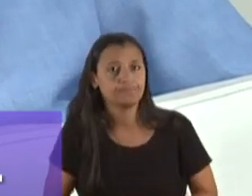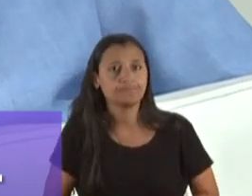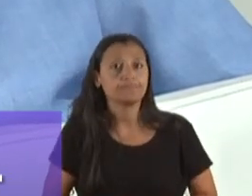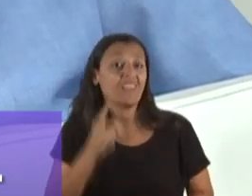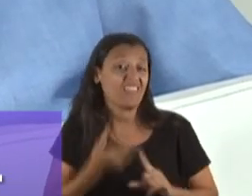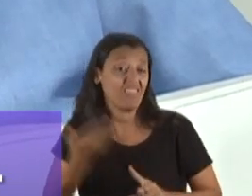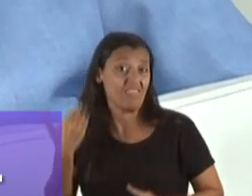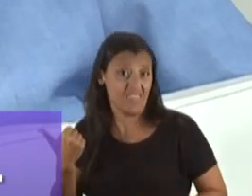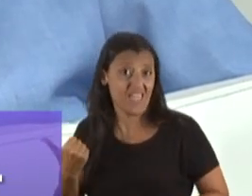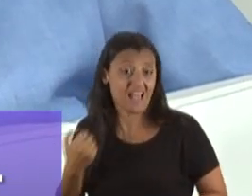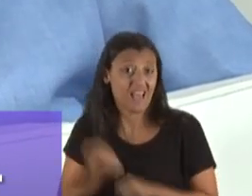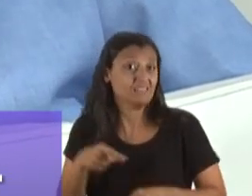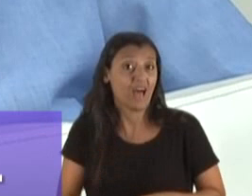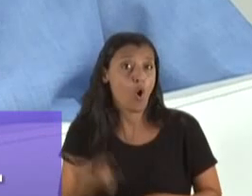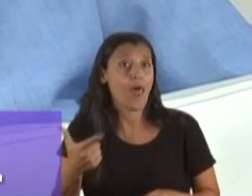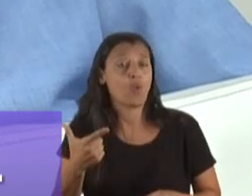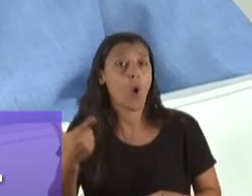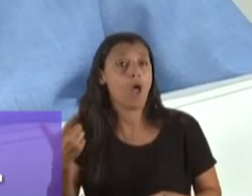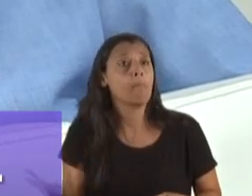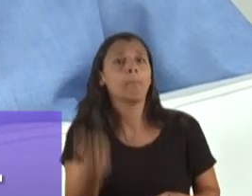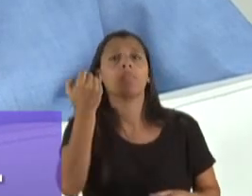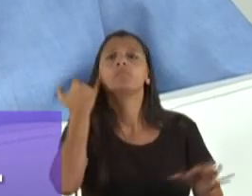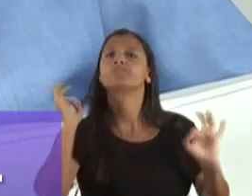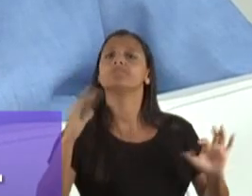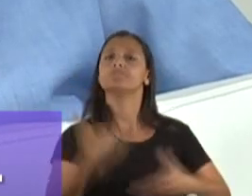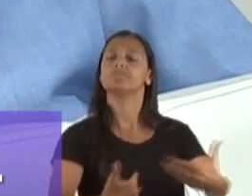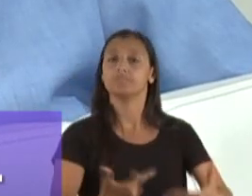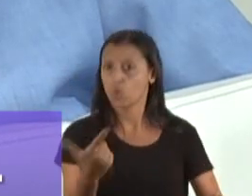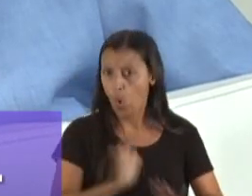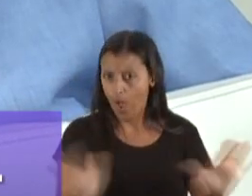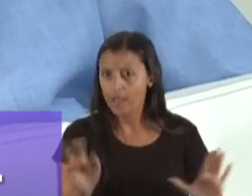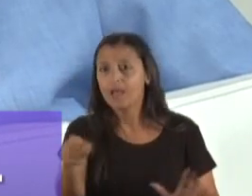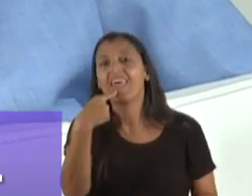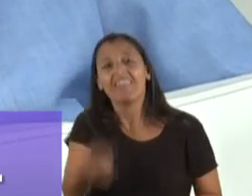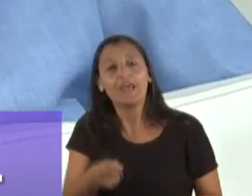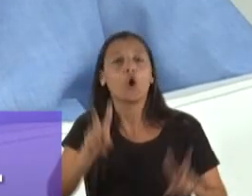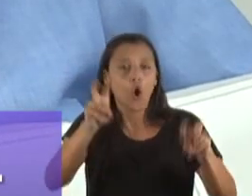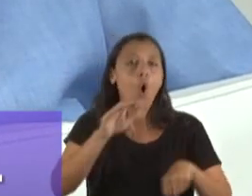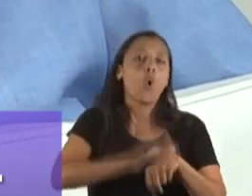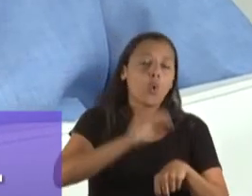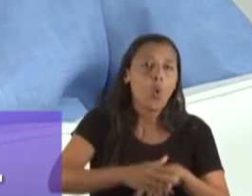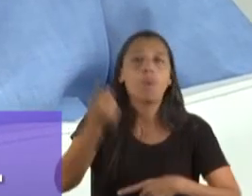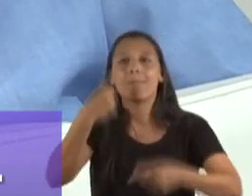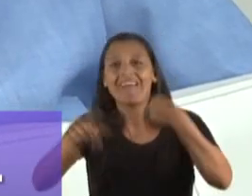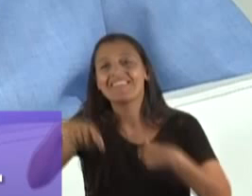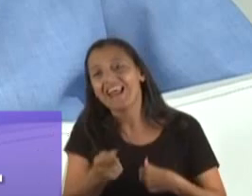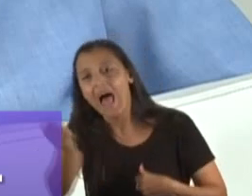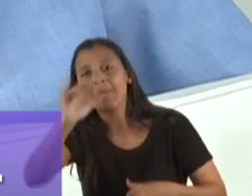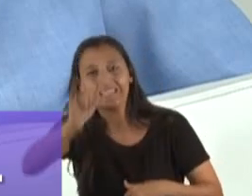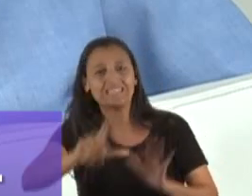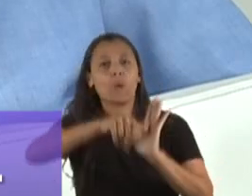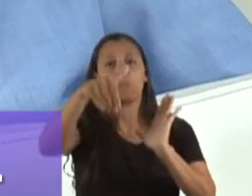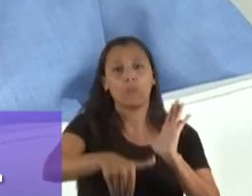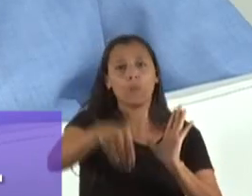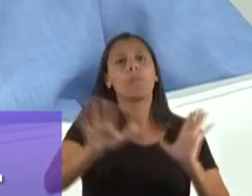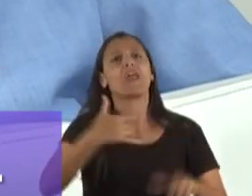unos cuantos días y todavía no se avanzó. Usted habló de los trámites burocráticos y demás, pero bueno, ¿qué es lo que se está analizando y hacia dónde van a